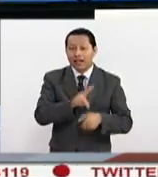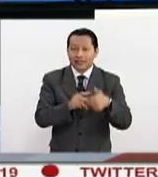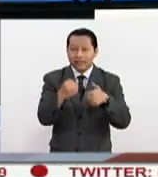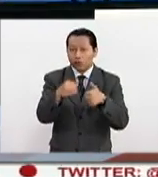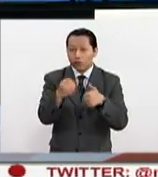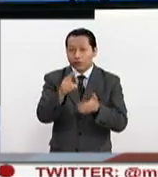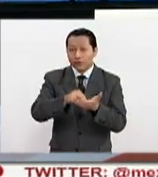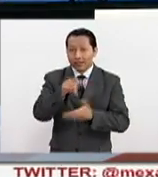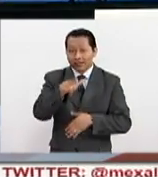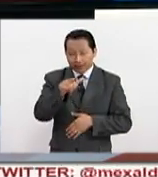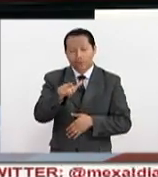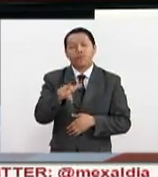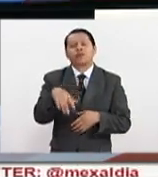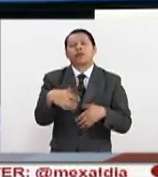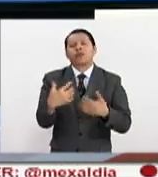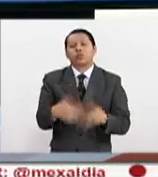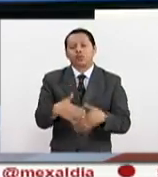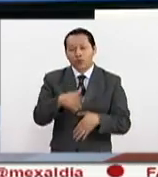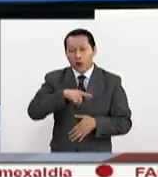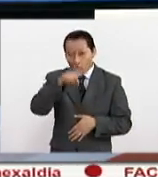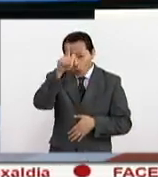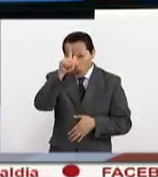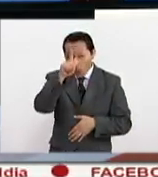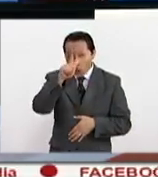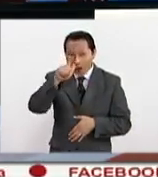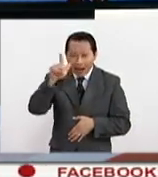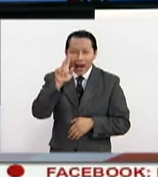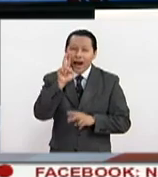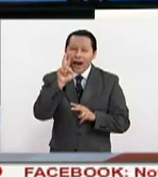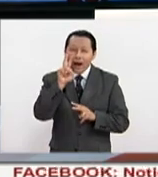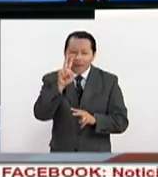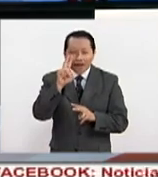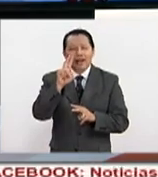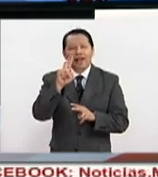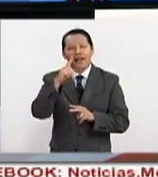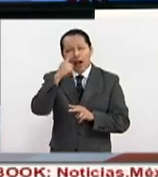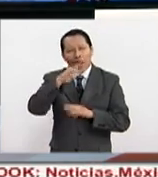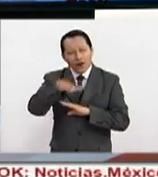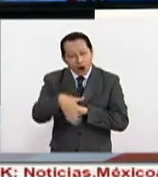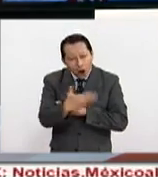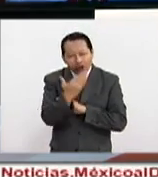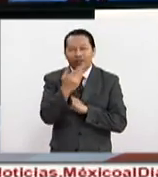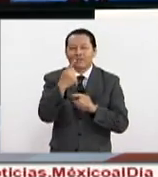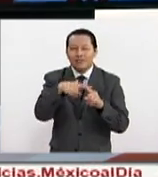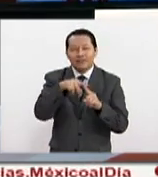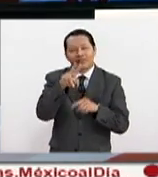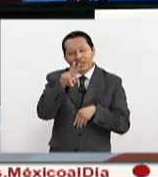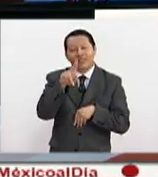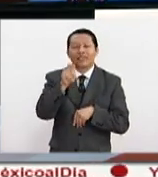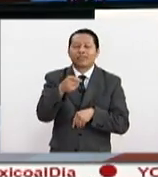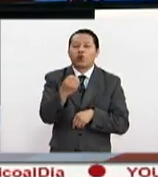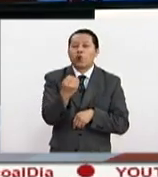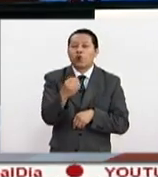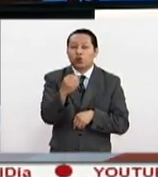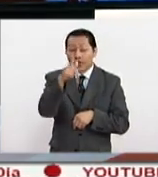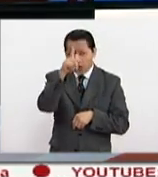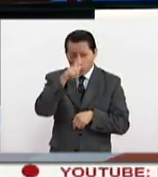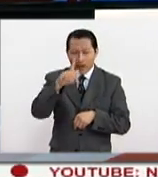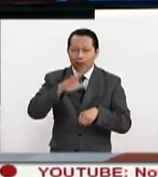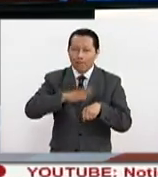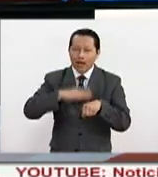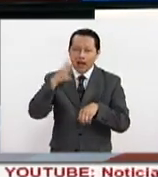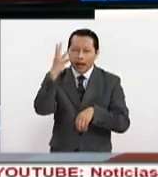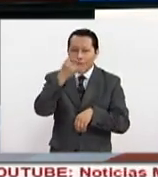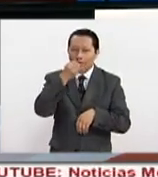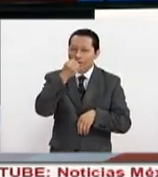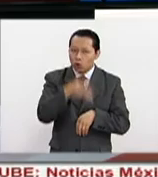del 2017. Vaya luna las que se han estado viendo, apreciando en las noches y madrugadas de estos días. Dicen que las lunas de octubre son las más bonitas. Pues